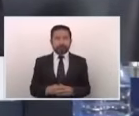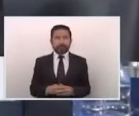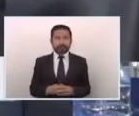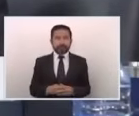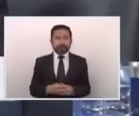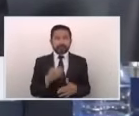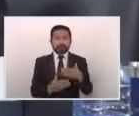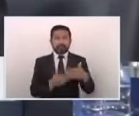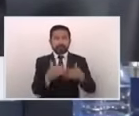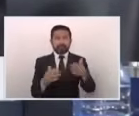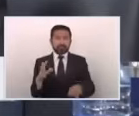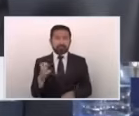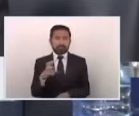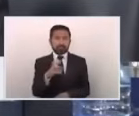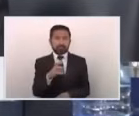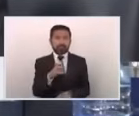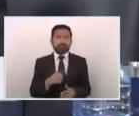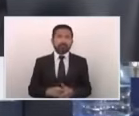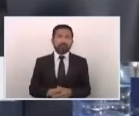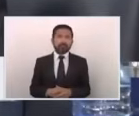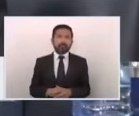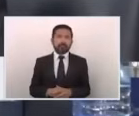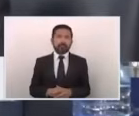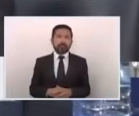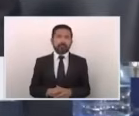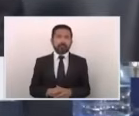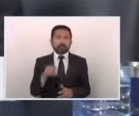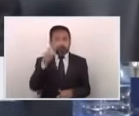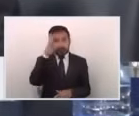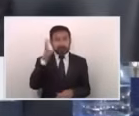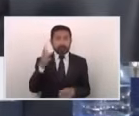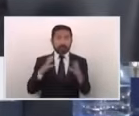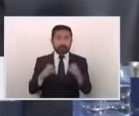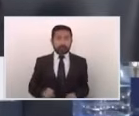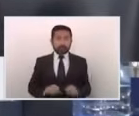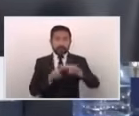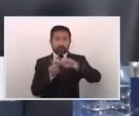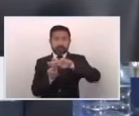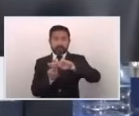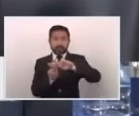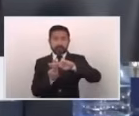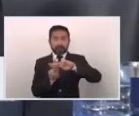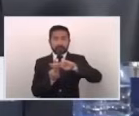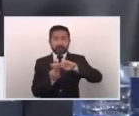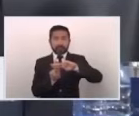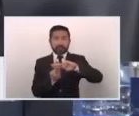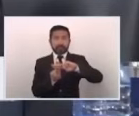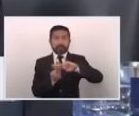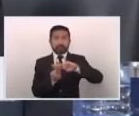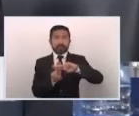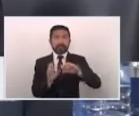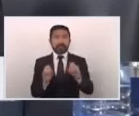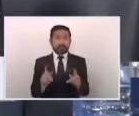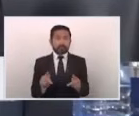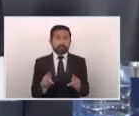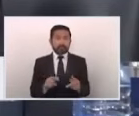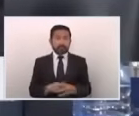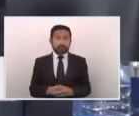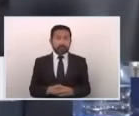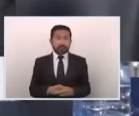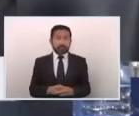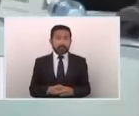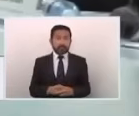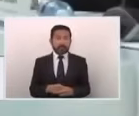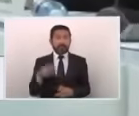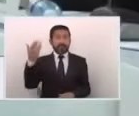este mecanismo de corrupción creado en esos gobiernos de ARENA permitió que